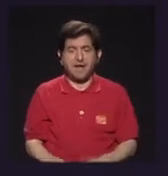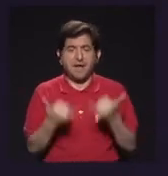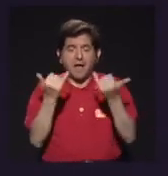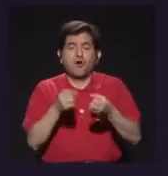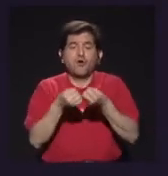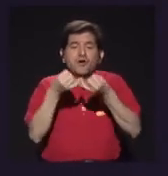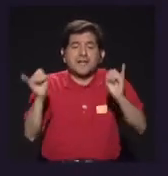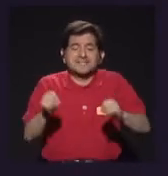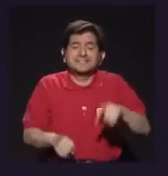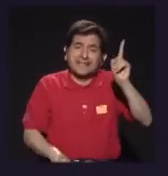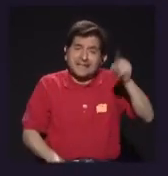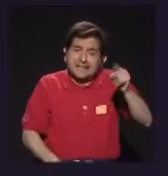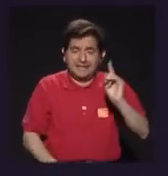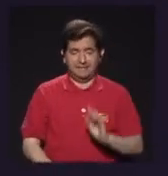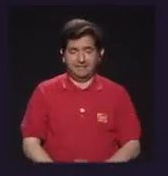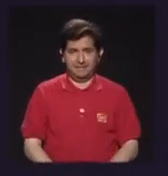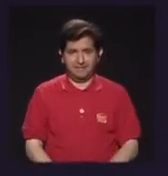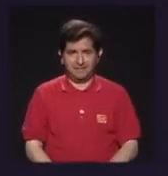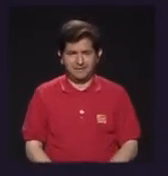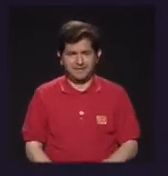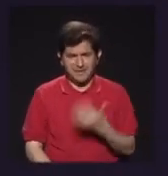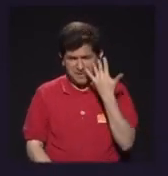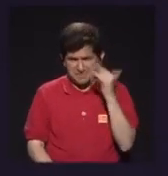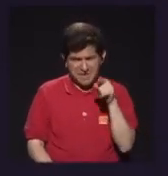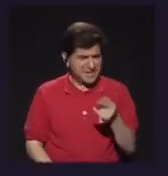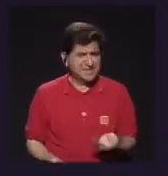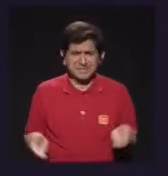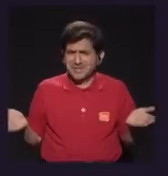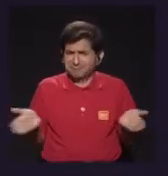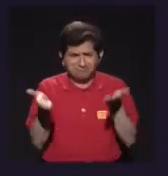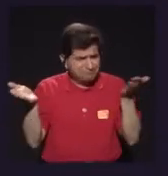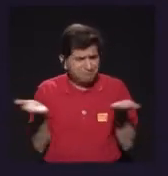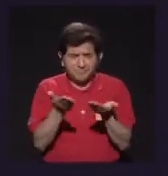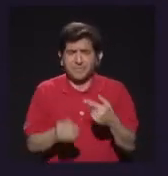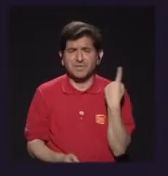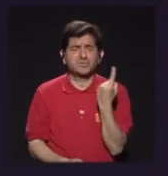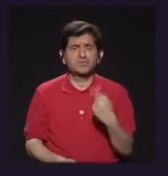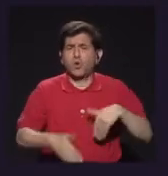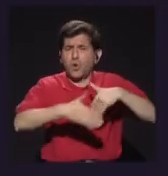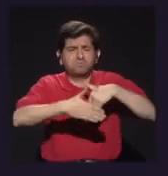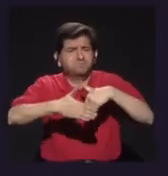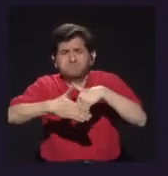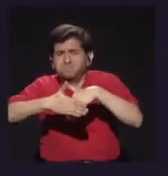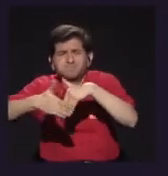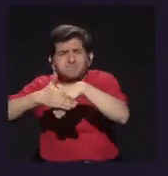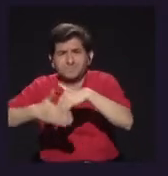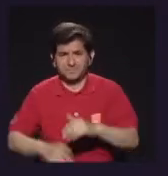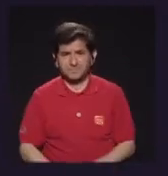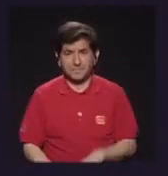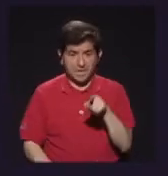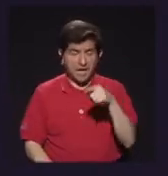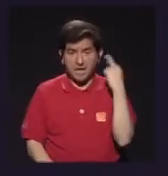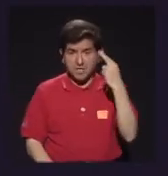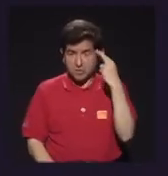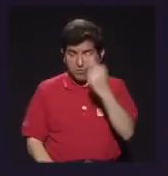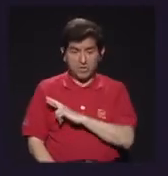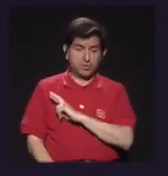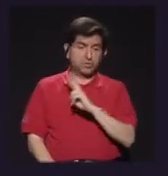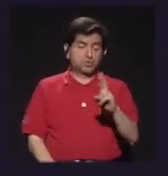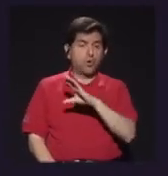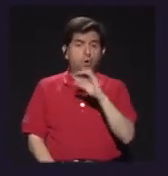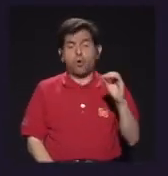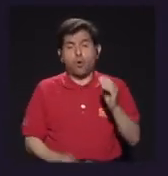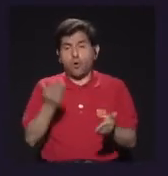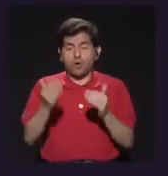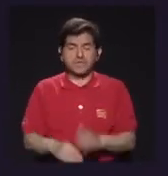y una serie de emociones que parece que no están proponiendo nada que lo que buscan es obstruir y eso sea por motivos religiosos o por motivos